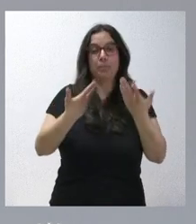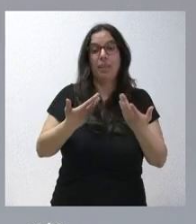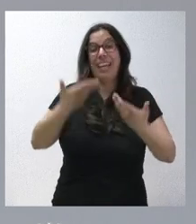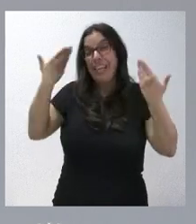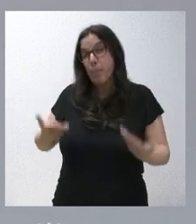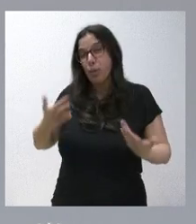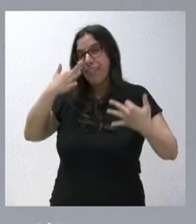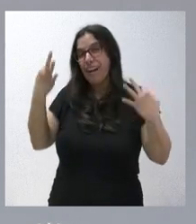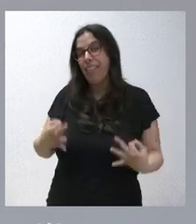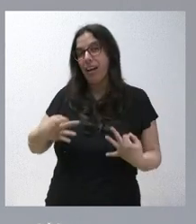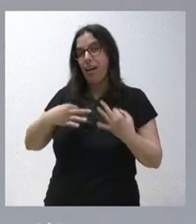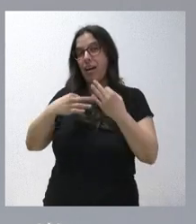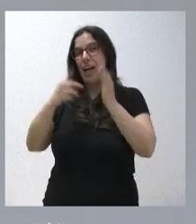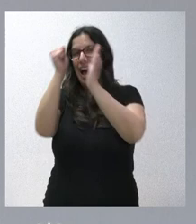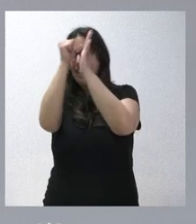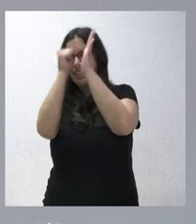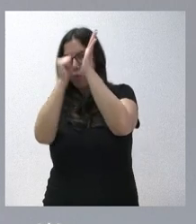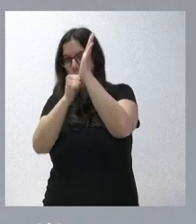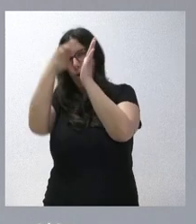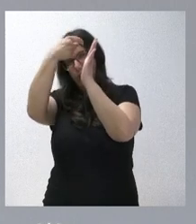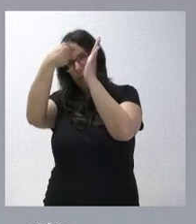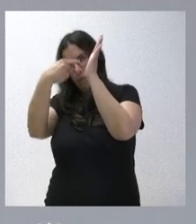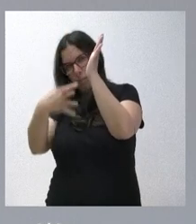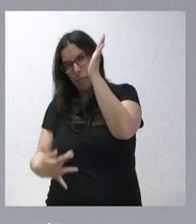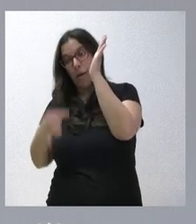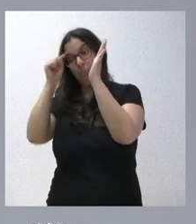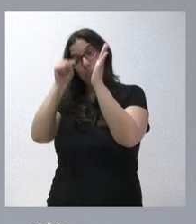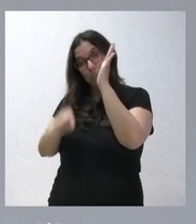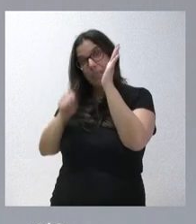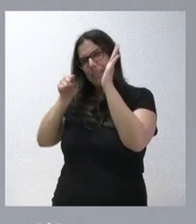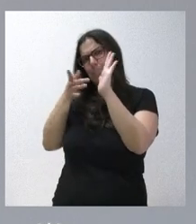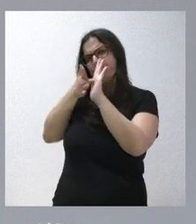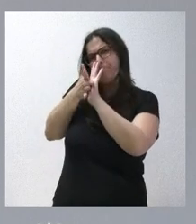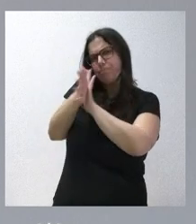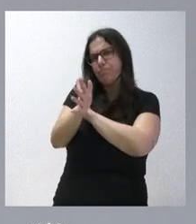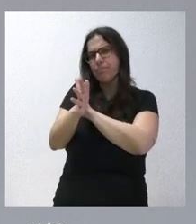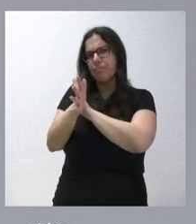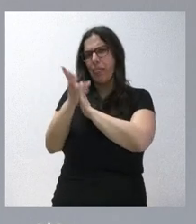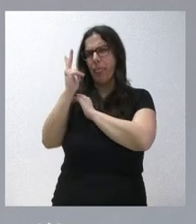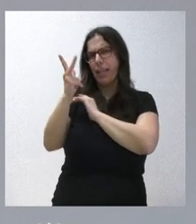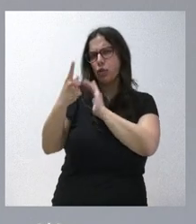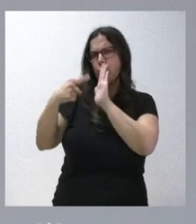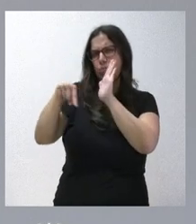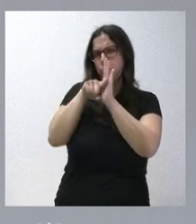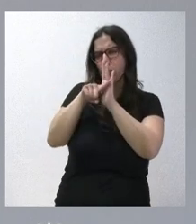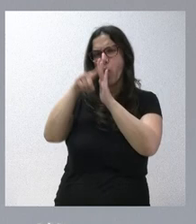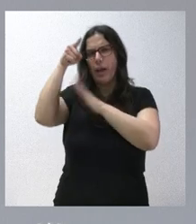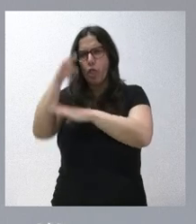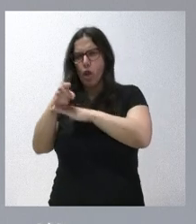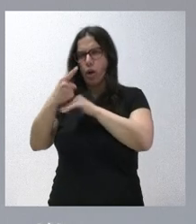importante de las normas son el articulado ahí en ese articulado es donde aparecen los derechos y las